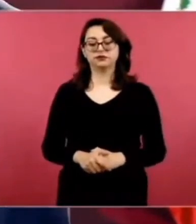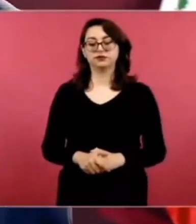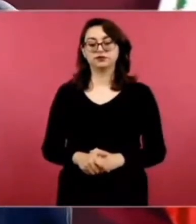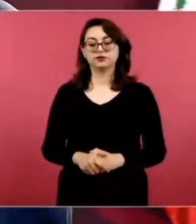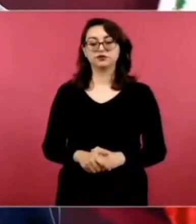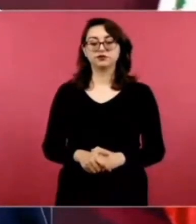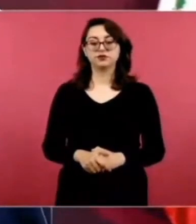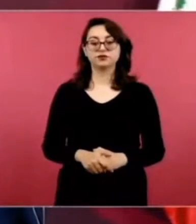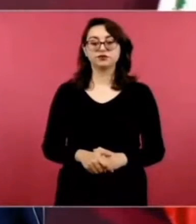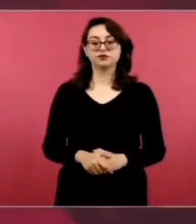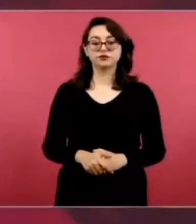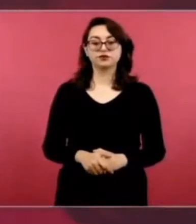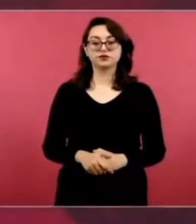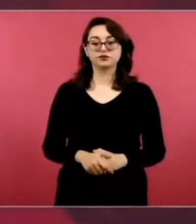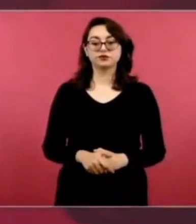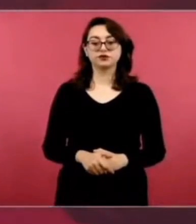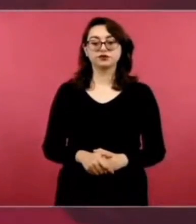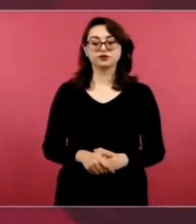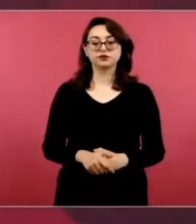ofendidos